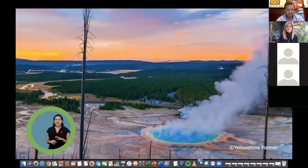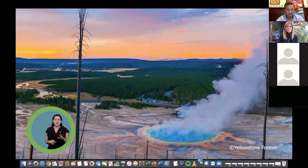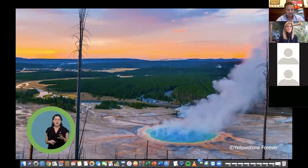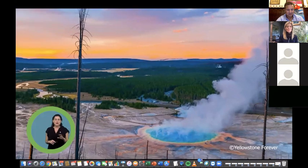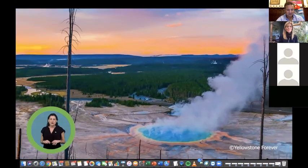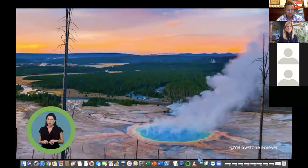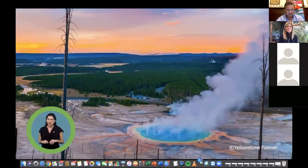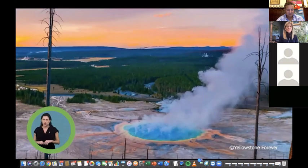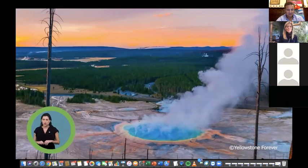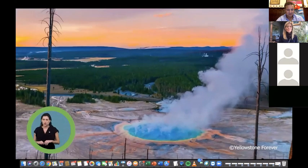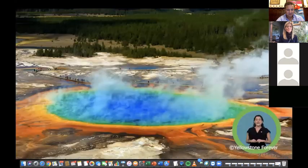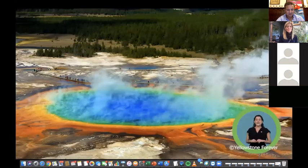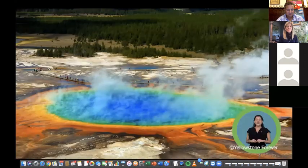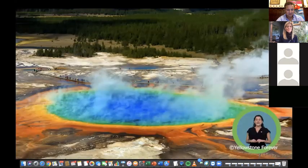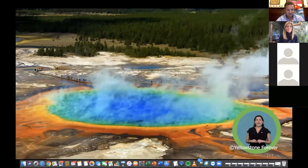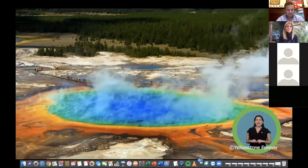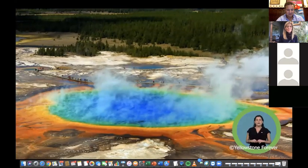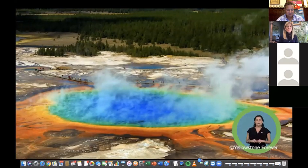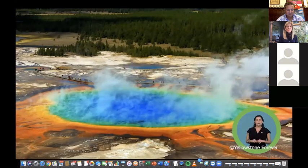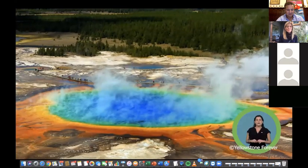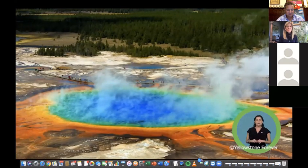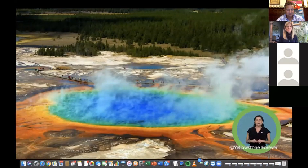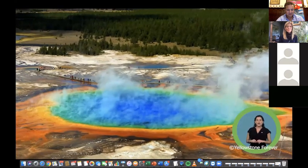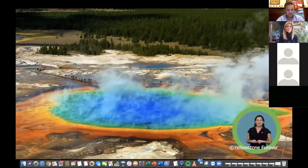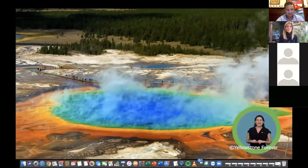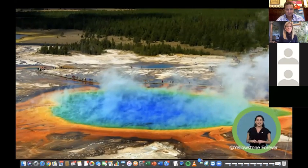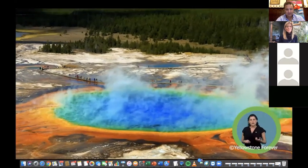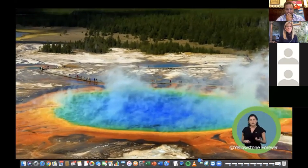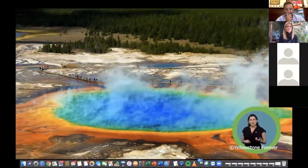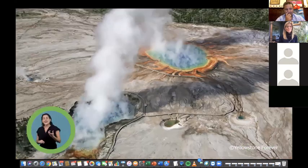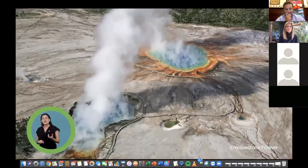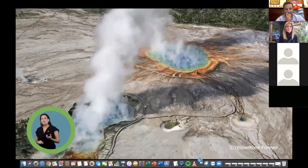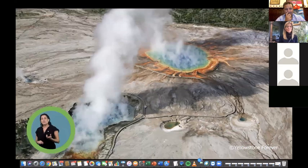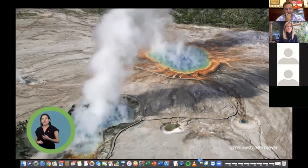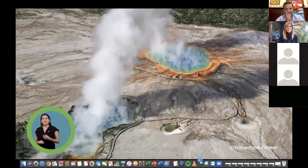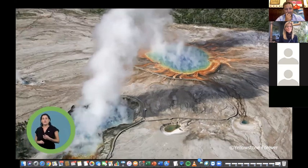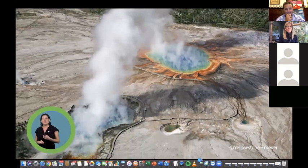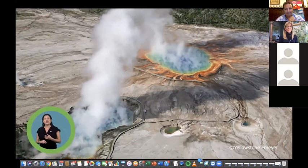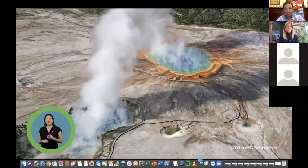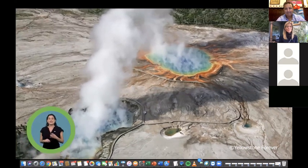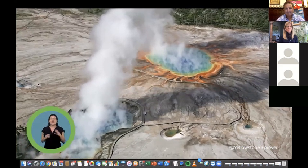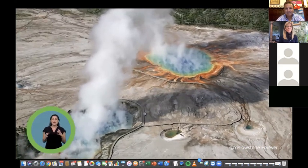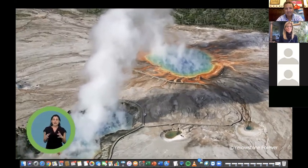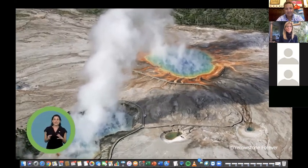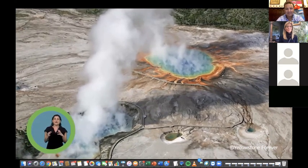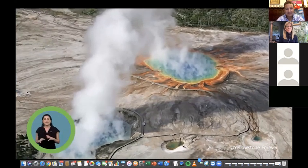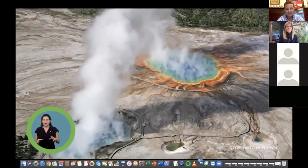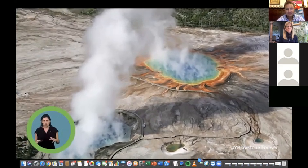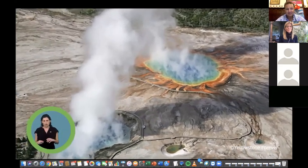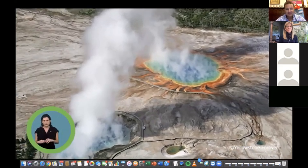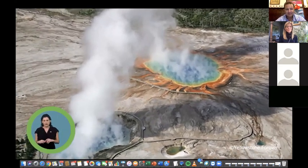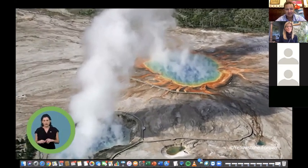Patrimonio de la Humanidad por la UNESCO. Esto en parte porque tiene las mayores concentraciones geotermales del mundo. ¿Qué más podemos hacer